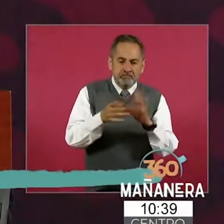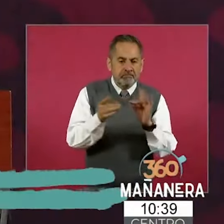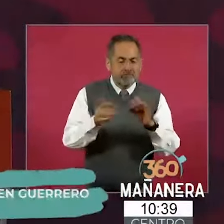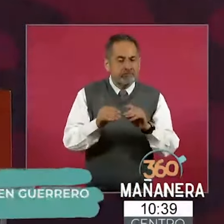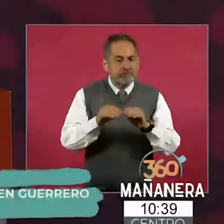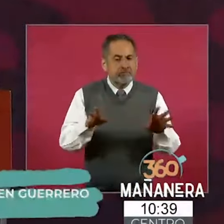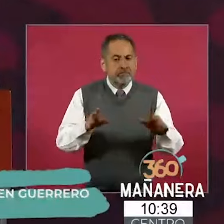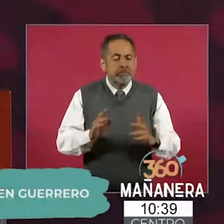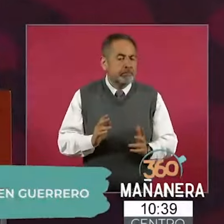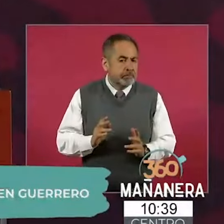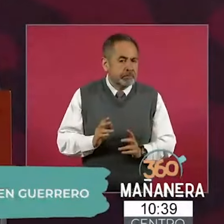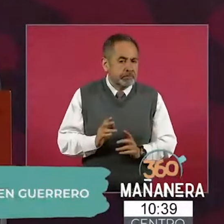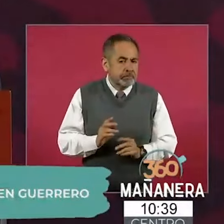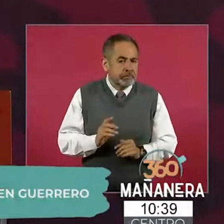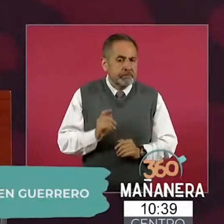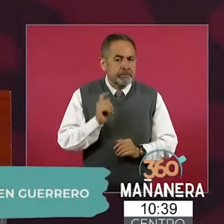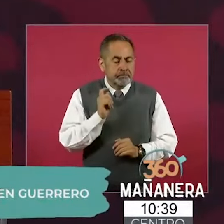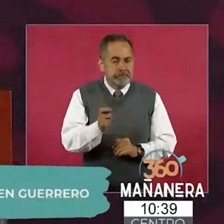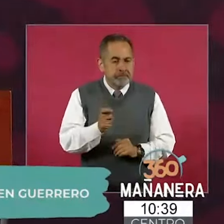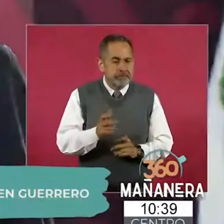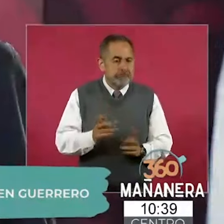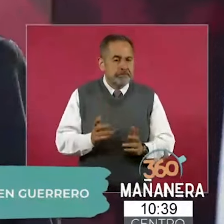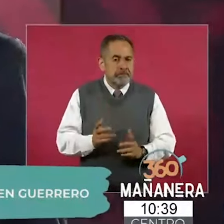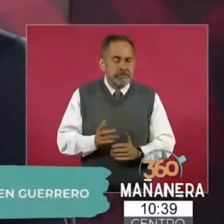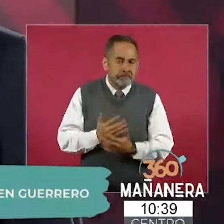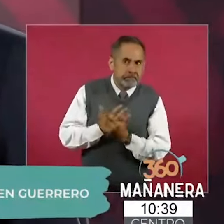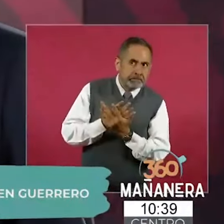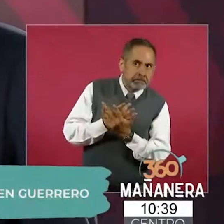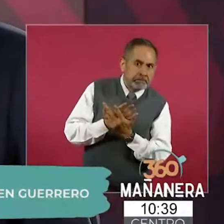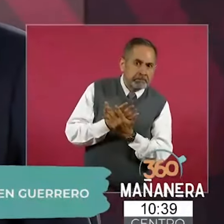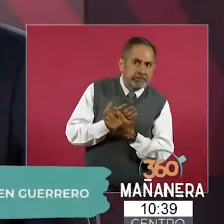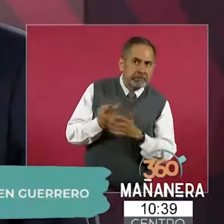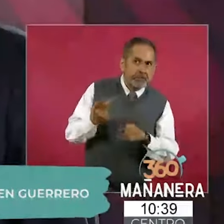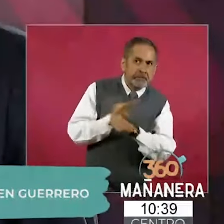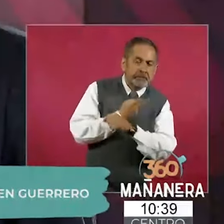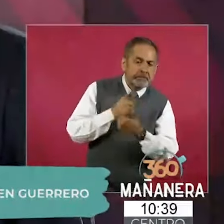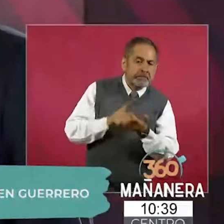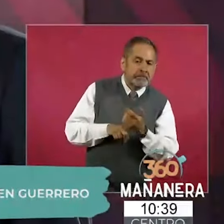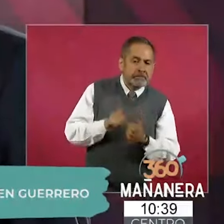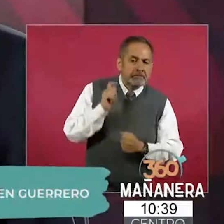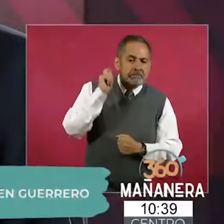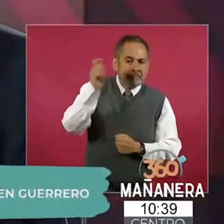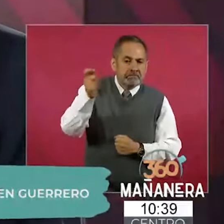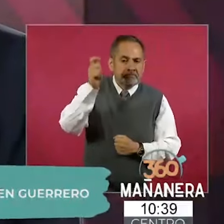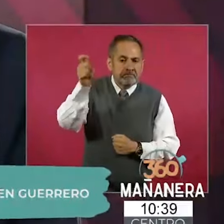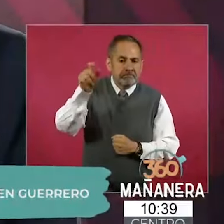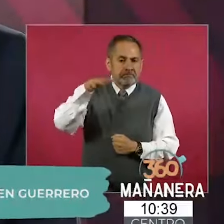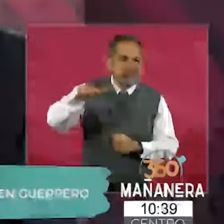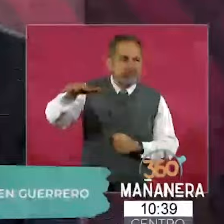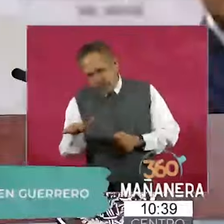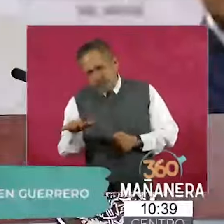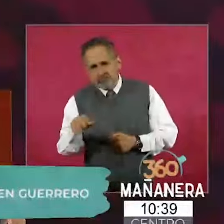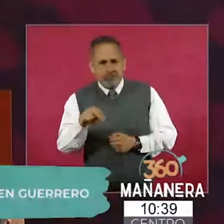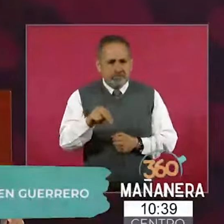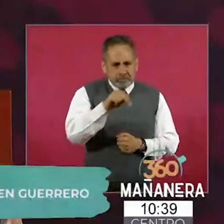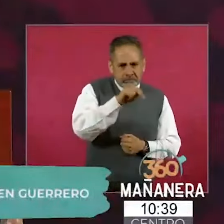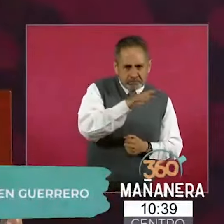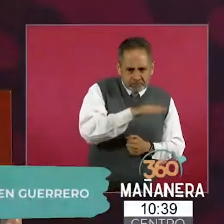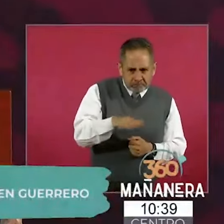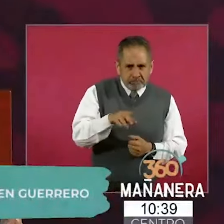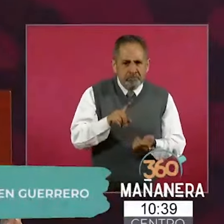pendientes de lo que está sucediendo en Guerrero en la costa en